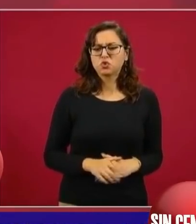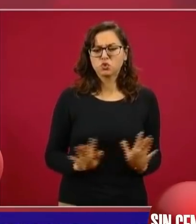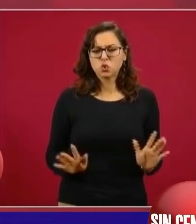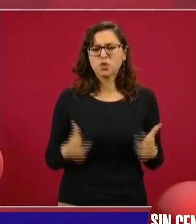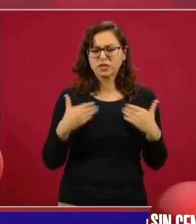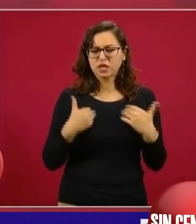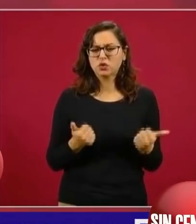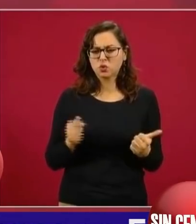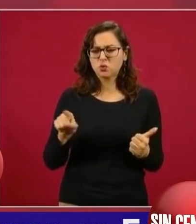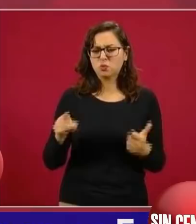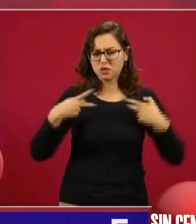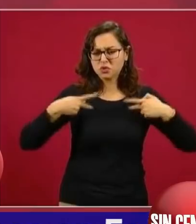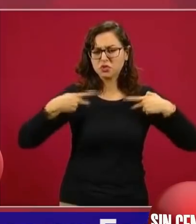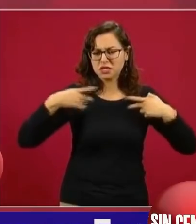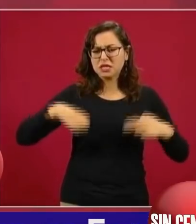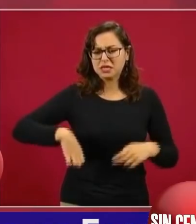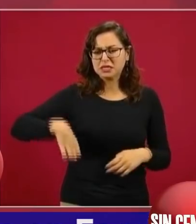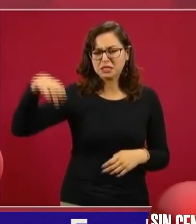grande